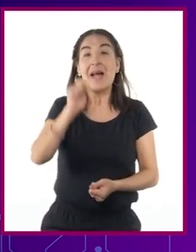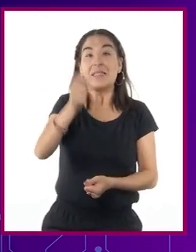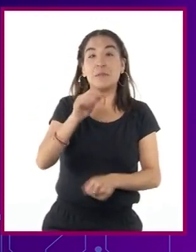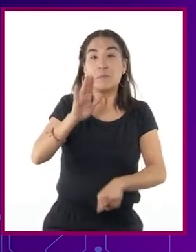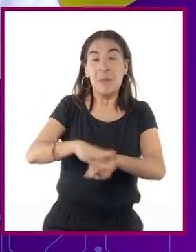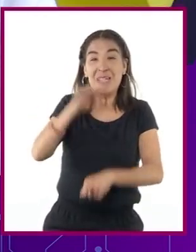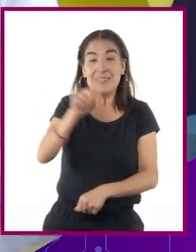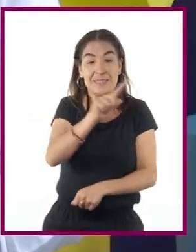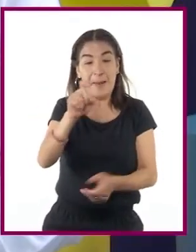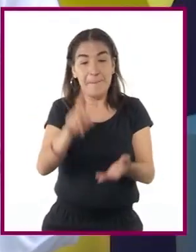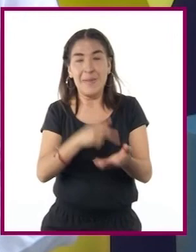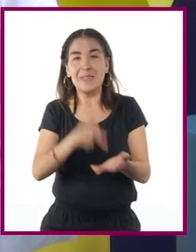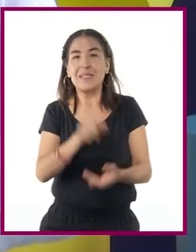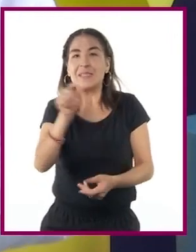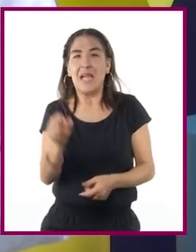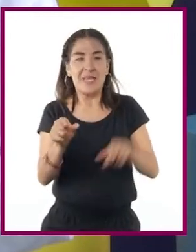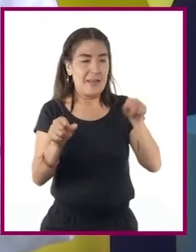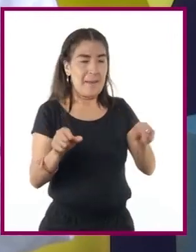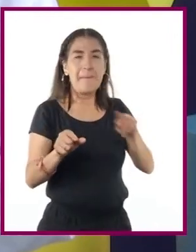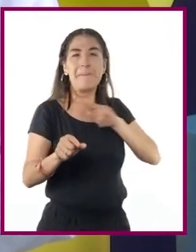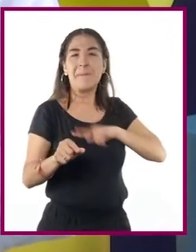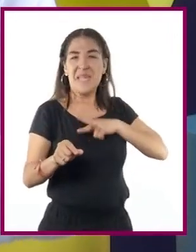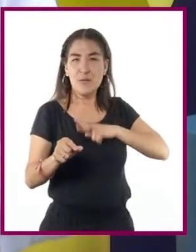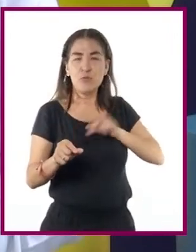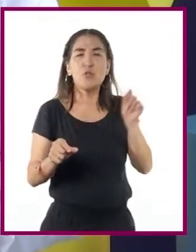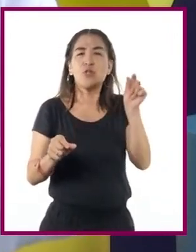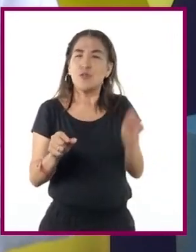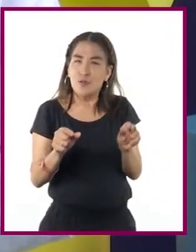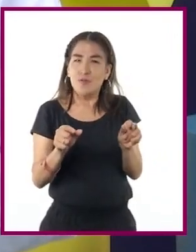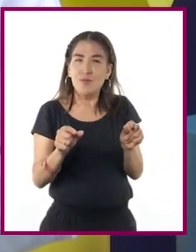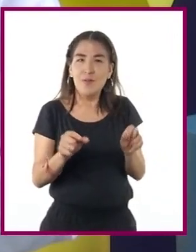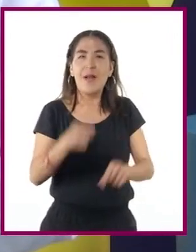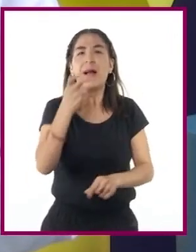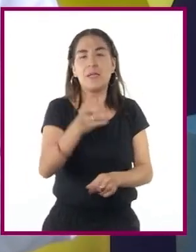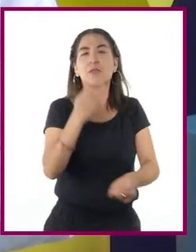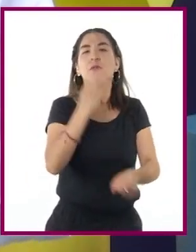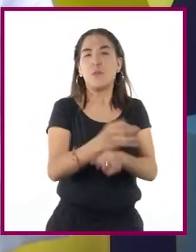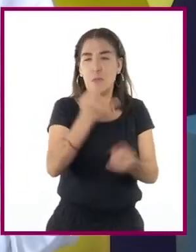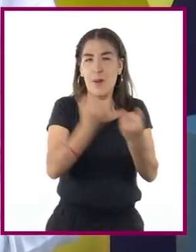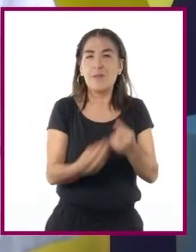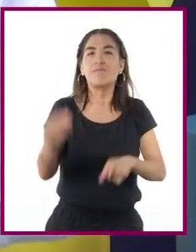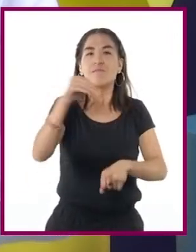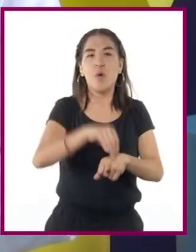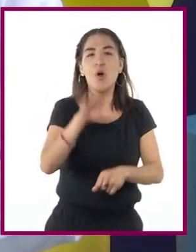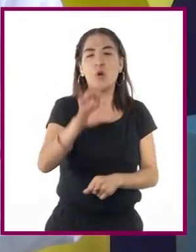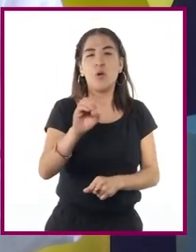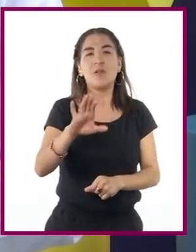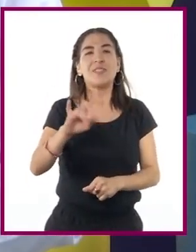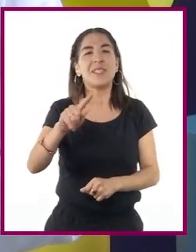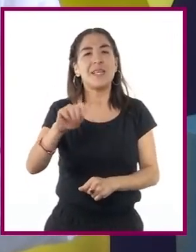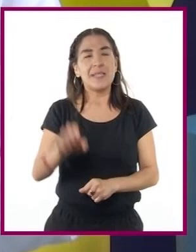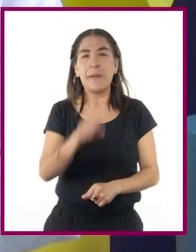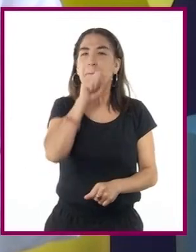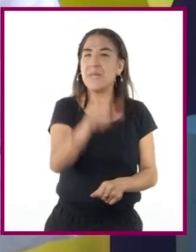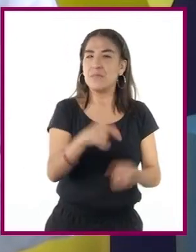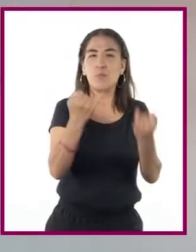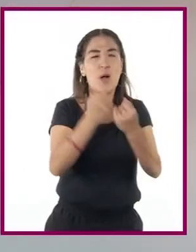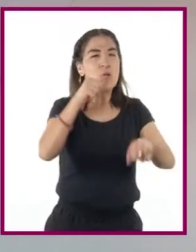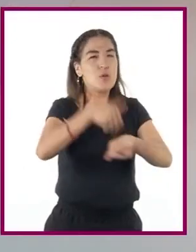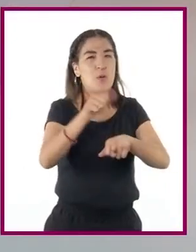virus. Para dar respuesta a esta cuestión, se aplicó también la propiedad del cociente de potencias de la misma